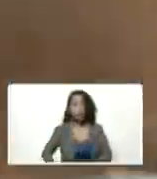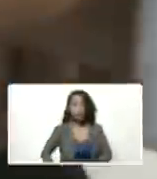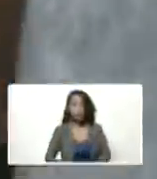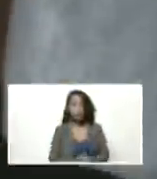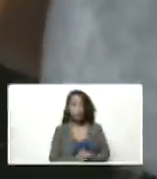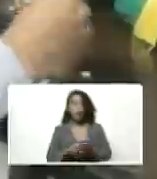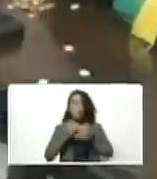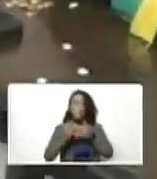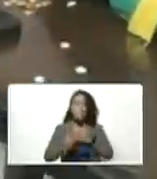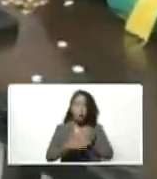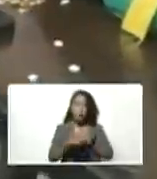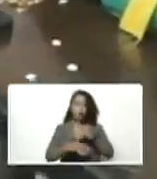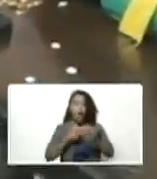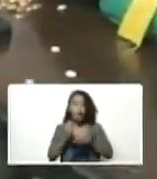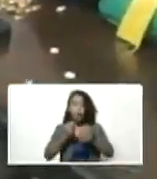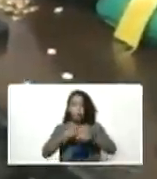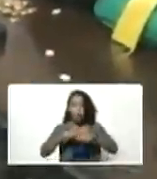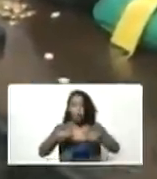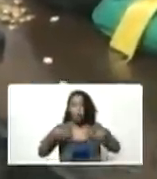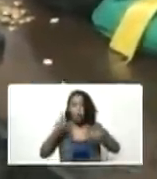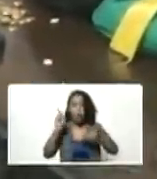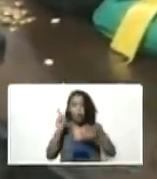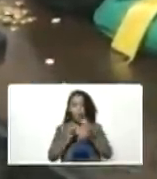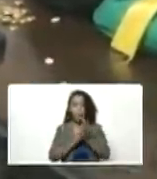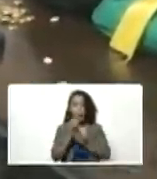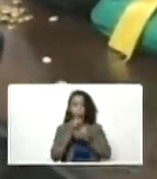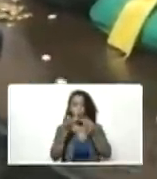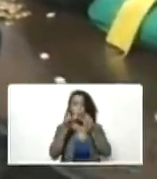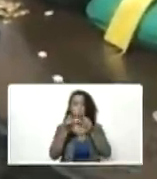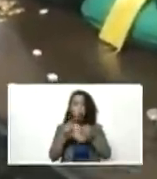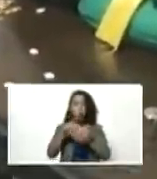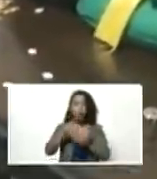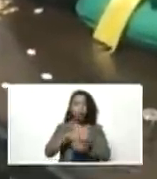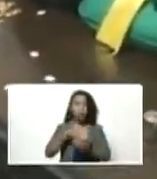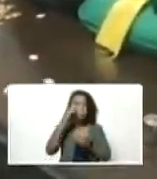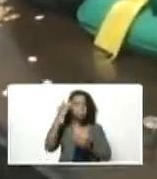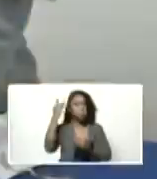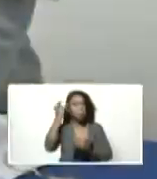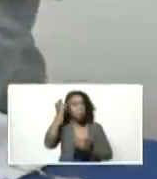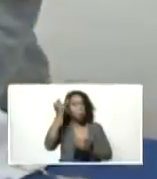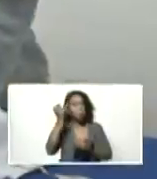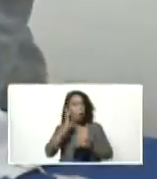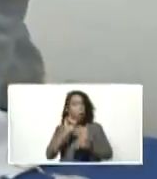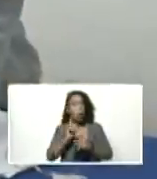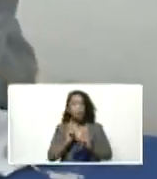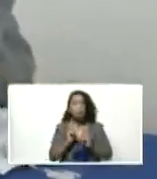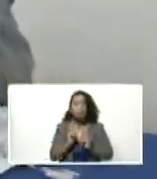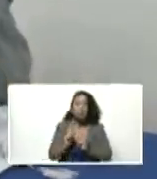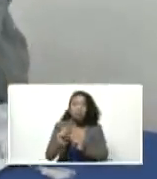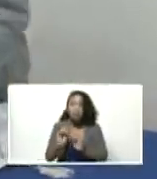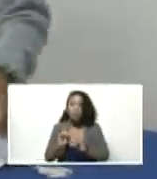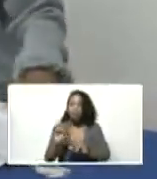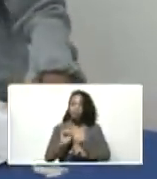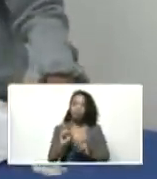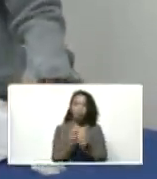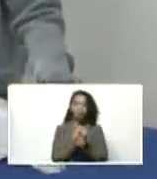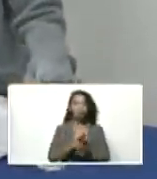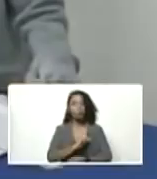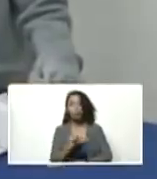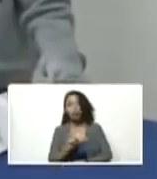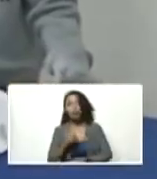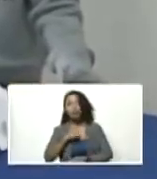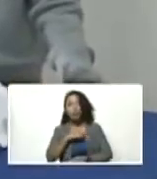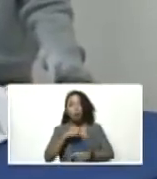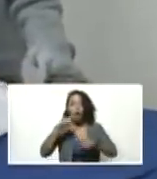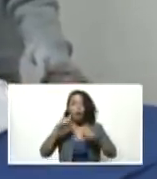vamos a que crezca ese emprendimiento y no se quede nada más en un sueño o en una idea o en un intento. Aquí, presidente, estamos con